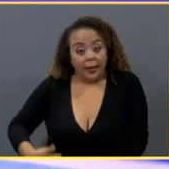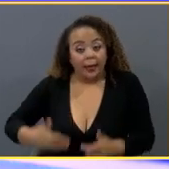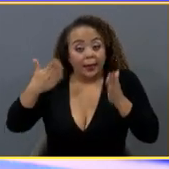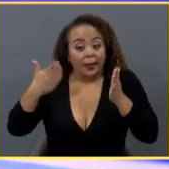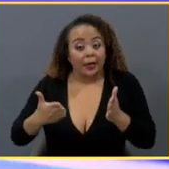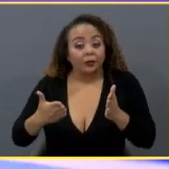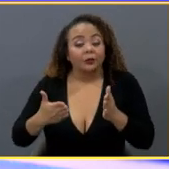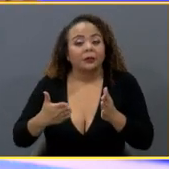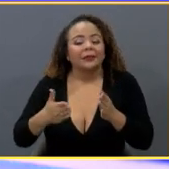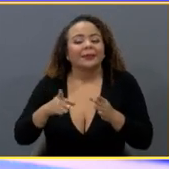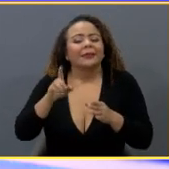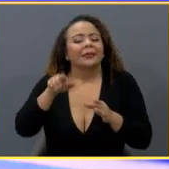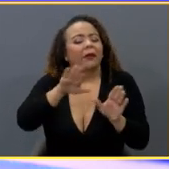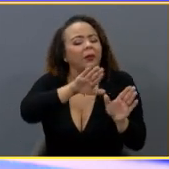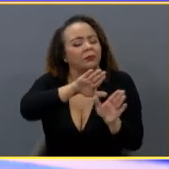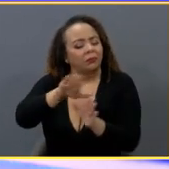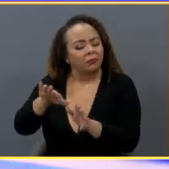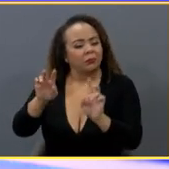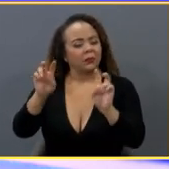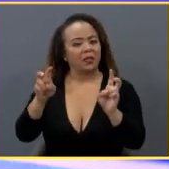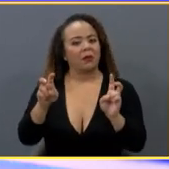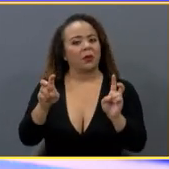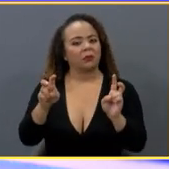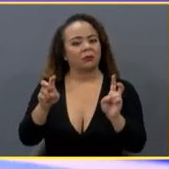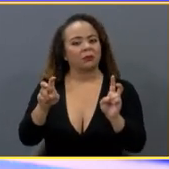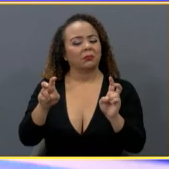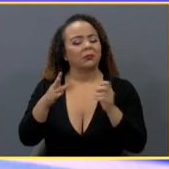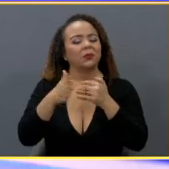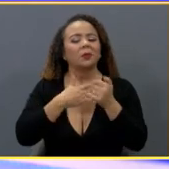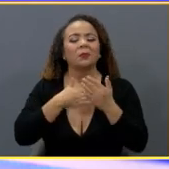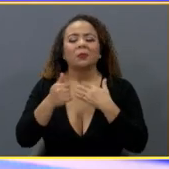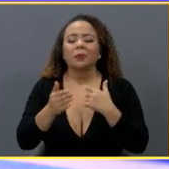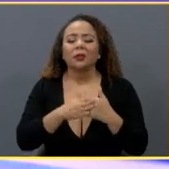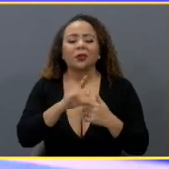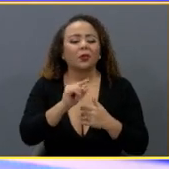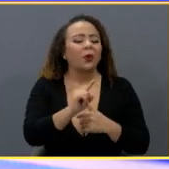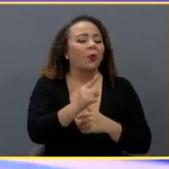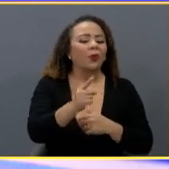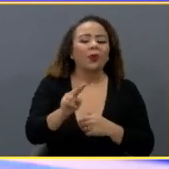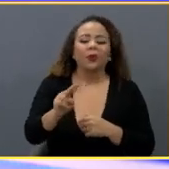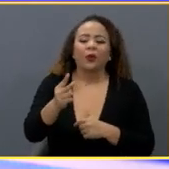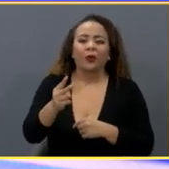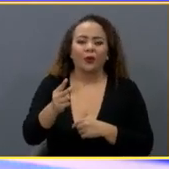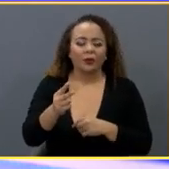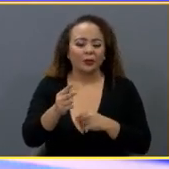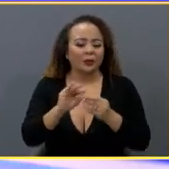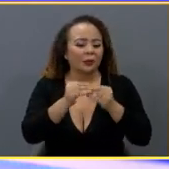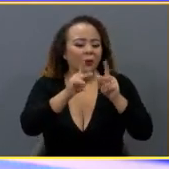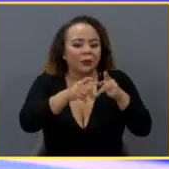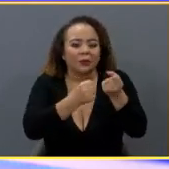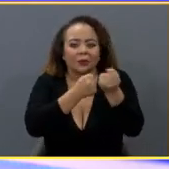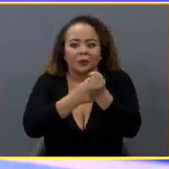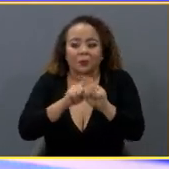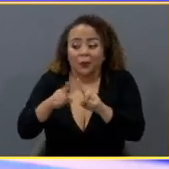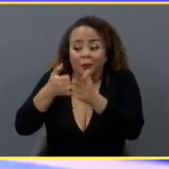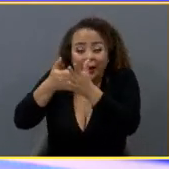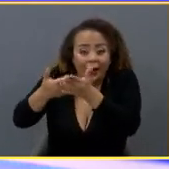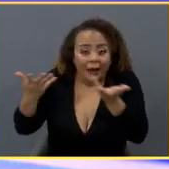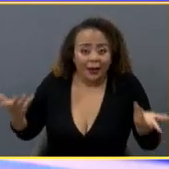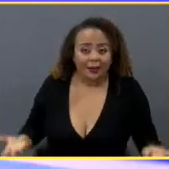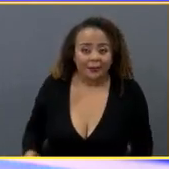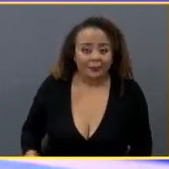que deben de dejar un poco ese tema. O sea, no importa si no son el 1 y el 2 a nivel de afición. Pero ganan títulos. Porque ya